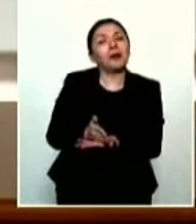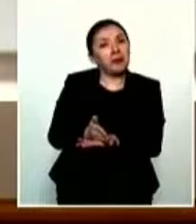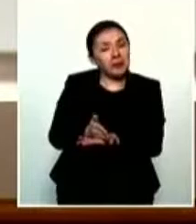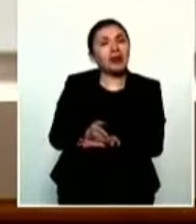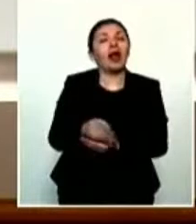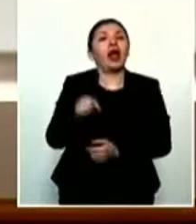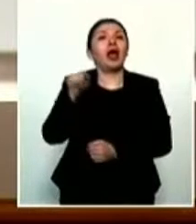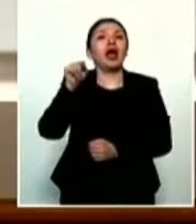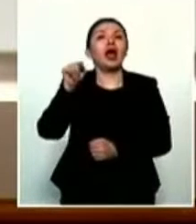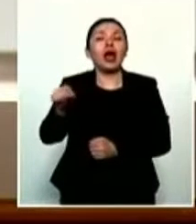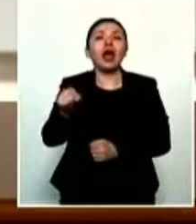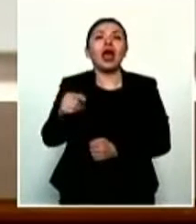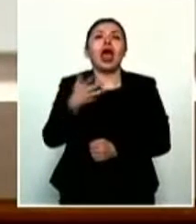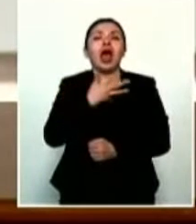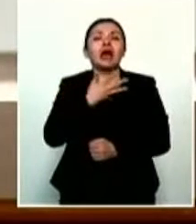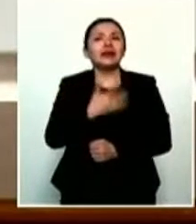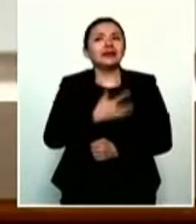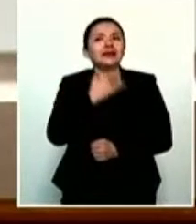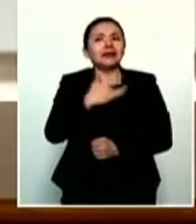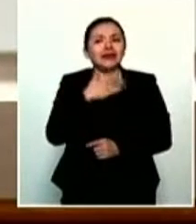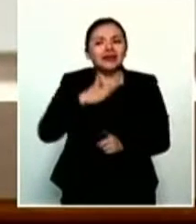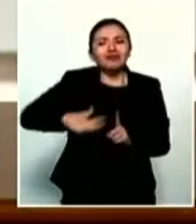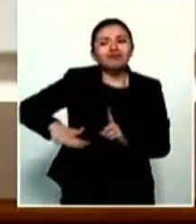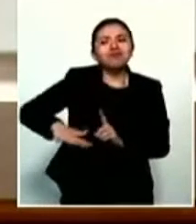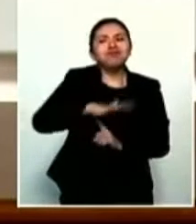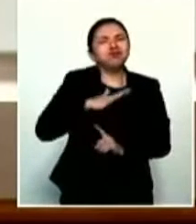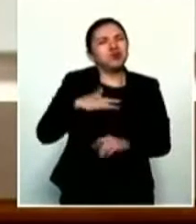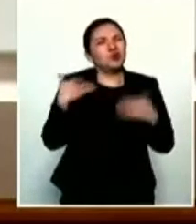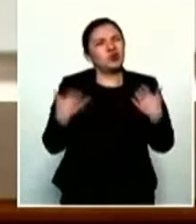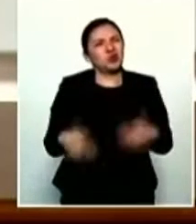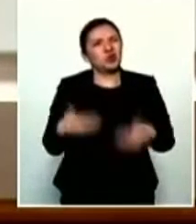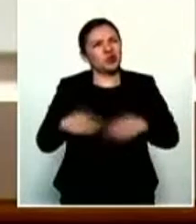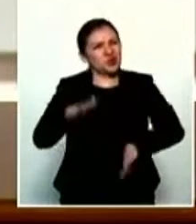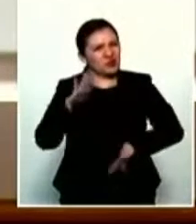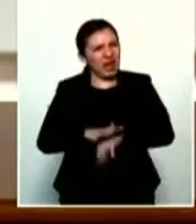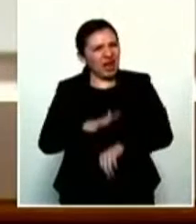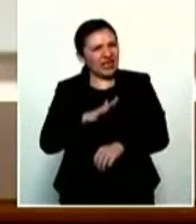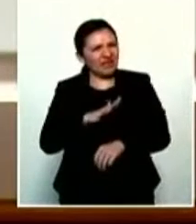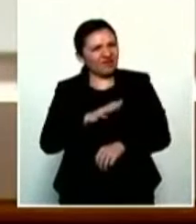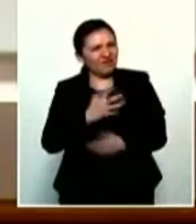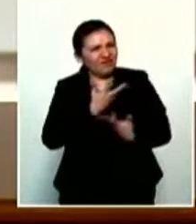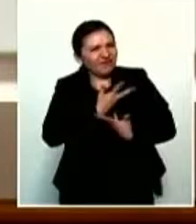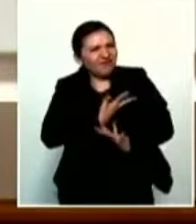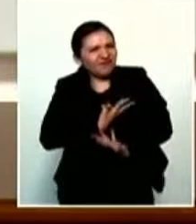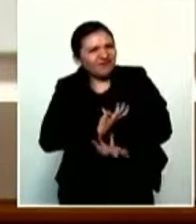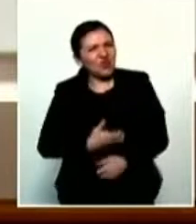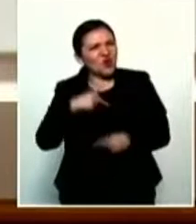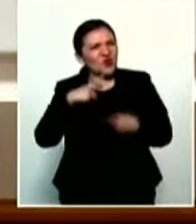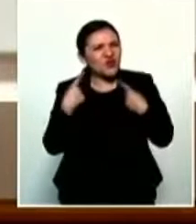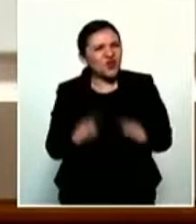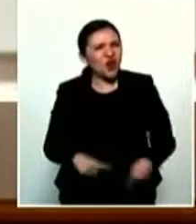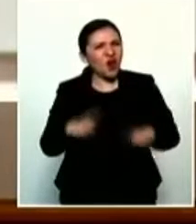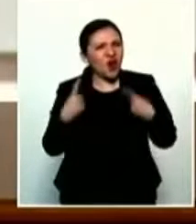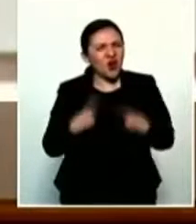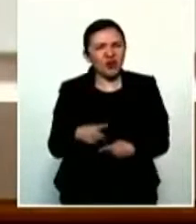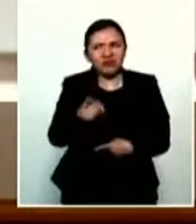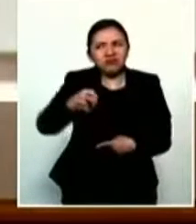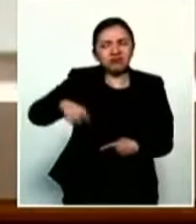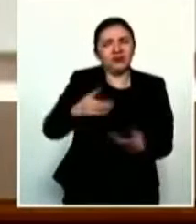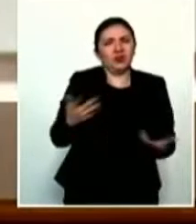en donde se respiraba el mayor dolor que yo he sentido en mi vida de alguien